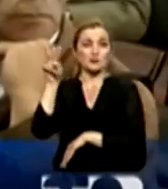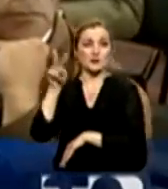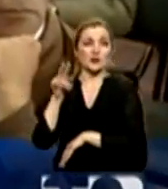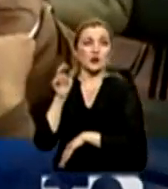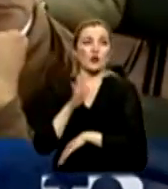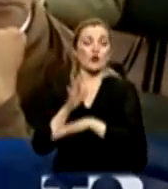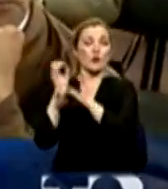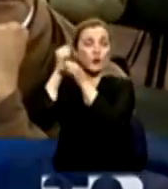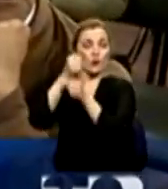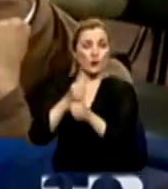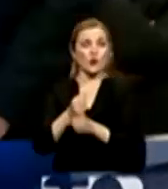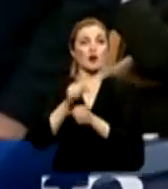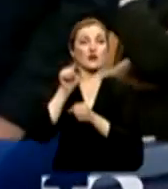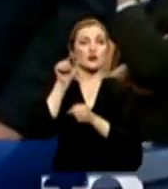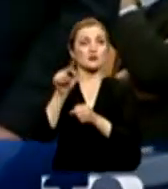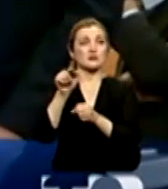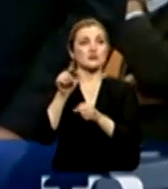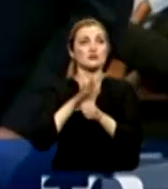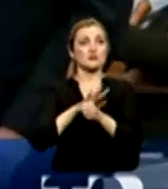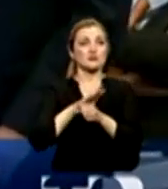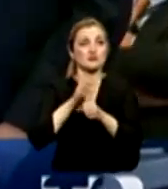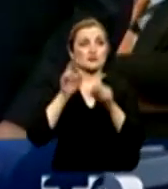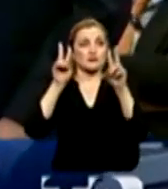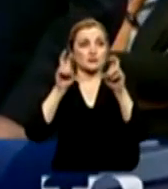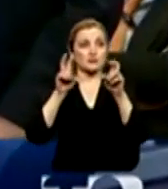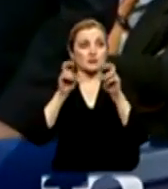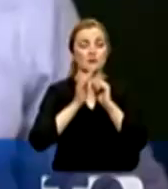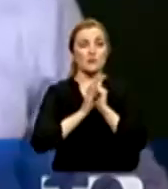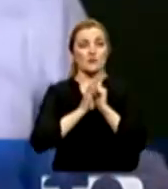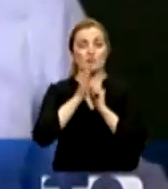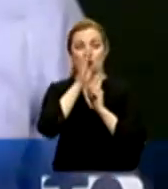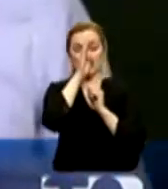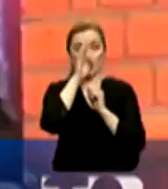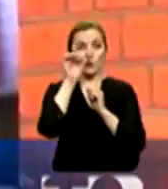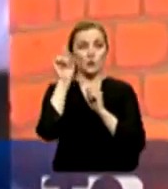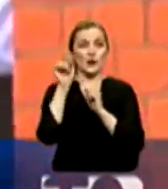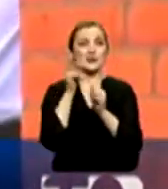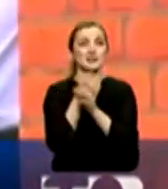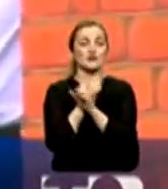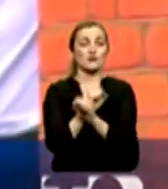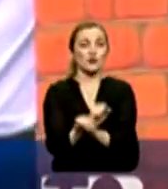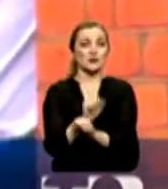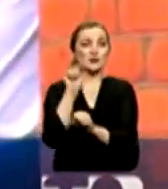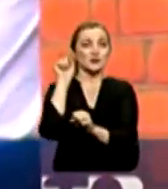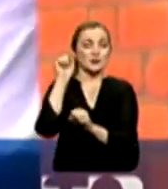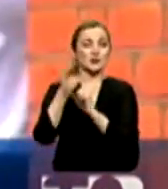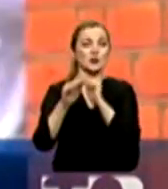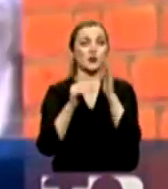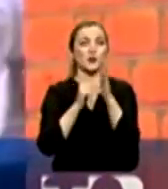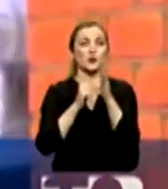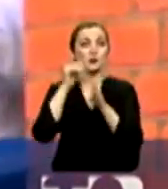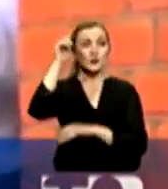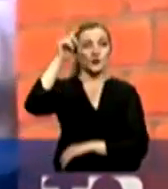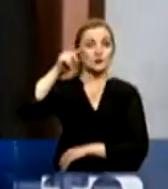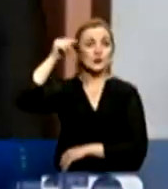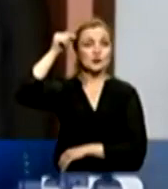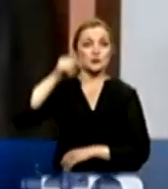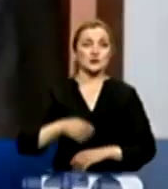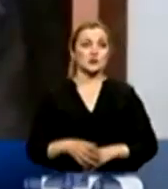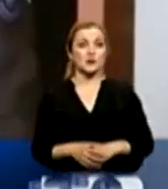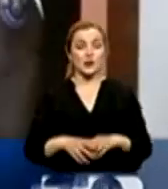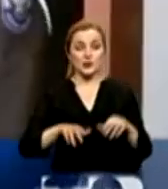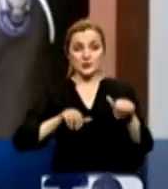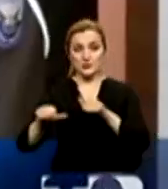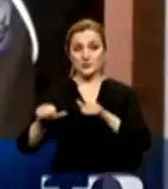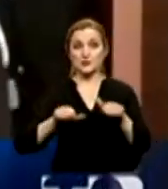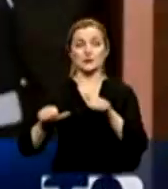fundador de Wikileaks durante la audiencia para resolver la acción de protección interpuesta por su defensa en contra del Estado ecuatoriano. Una